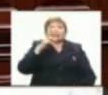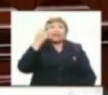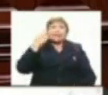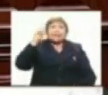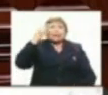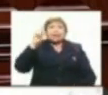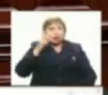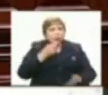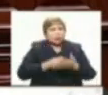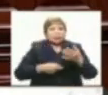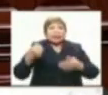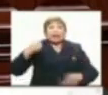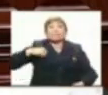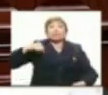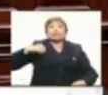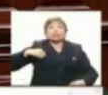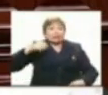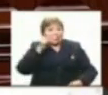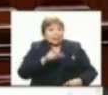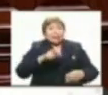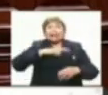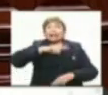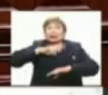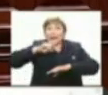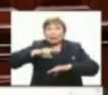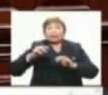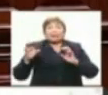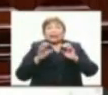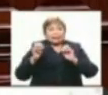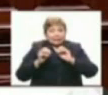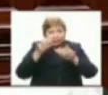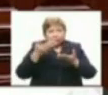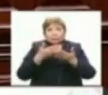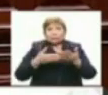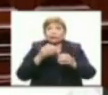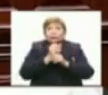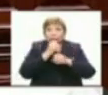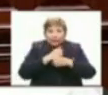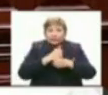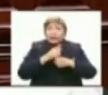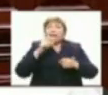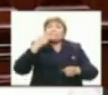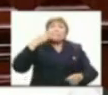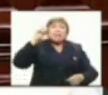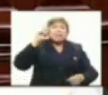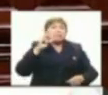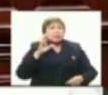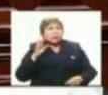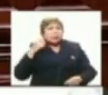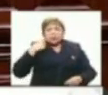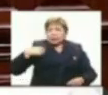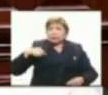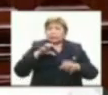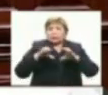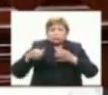3.000 millones de soles para las municipalidades y los gobiernos regionales para la aceleración de inversiones. 1.000 millones de soles para